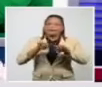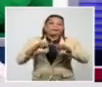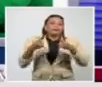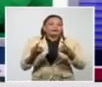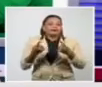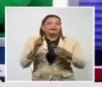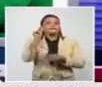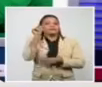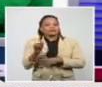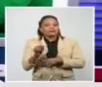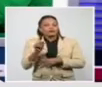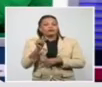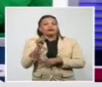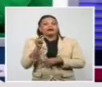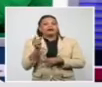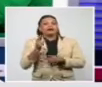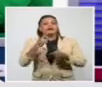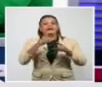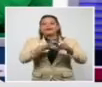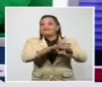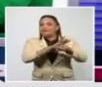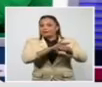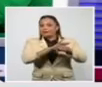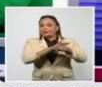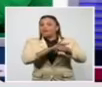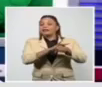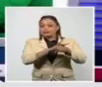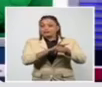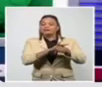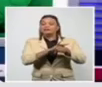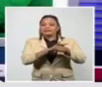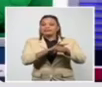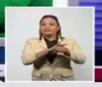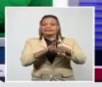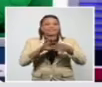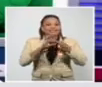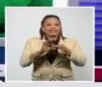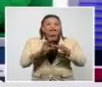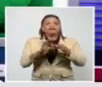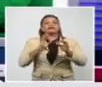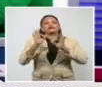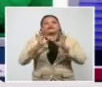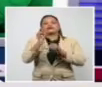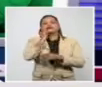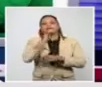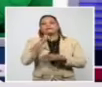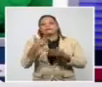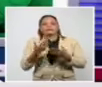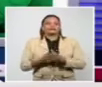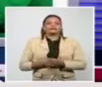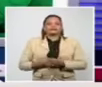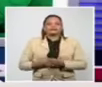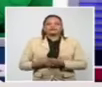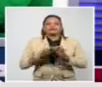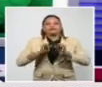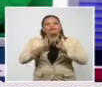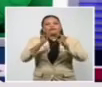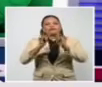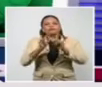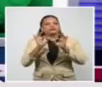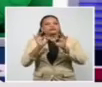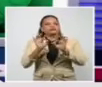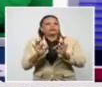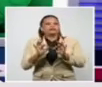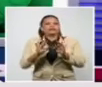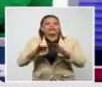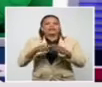tienen estos elementos pues deben tener una protección máxima. Con esta información, pues el día de